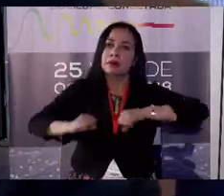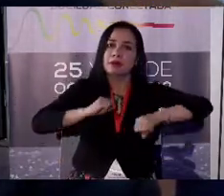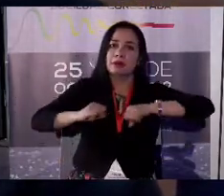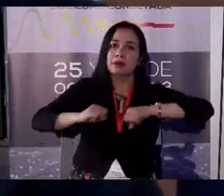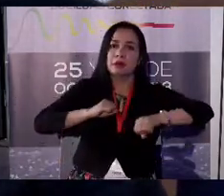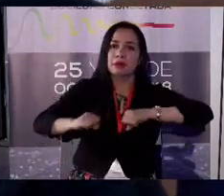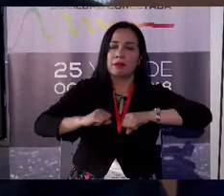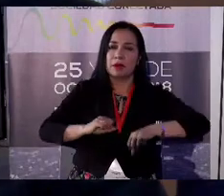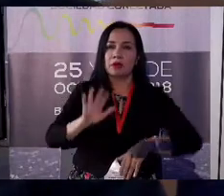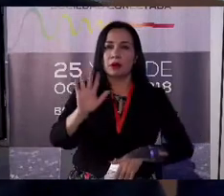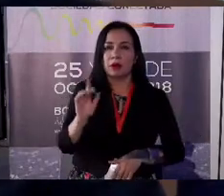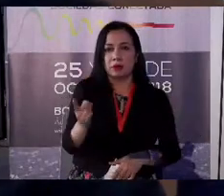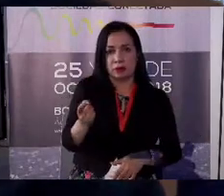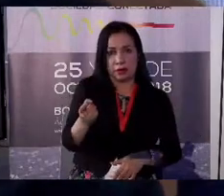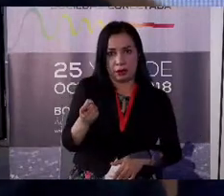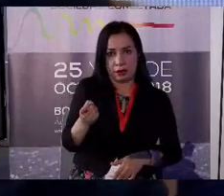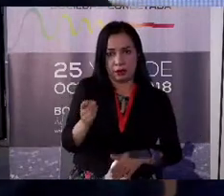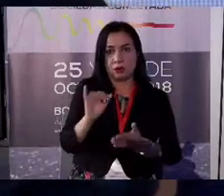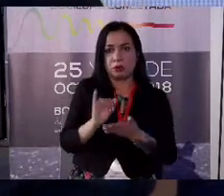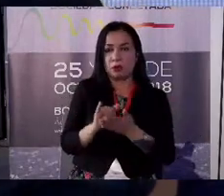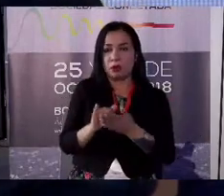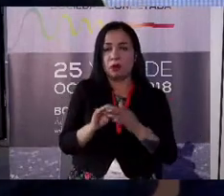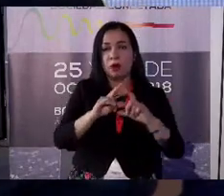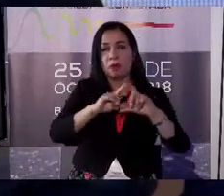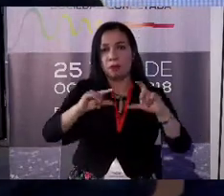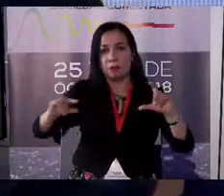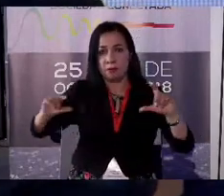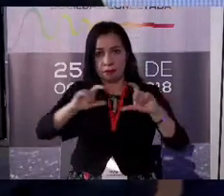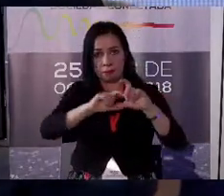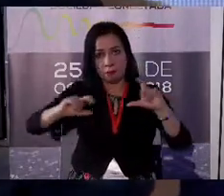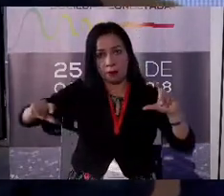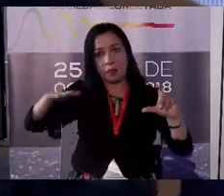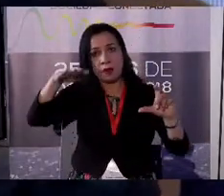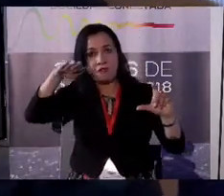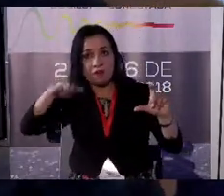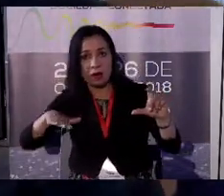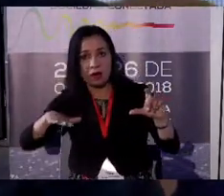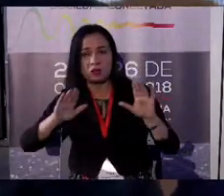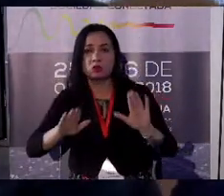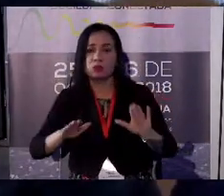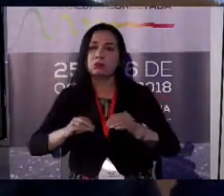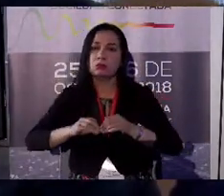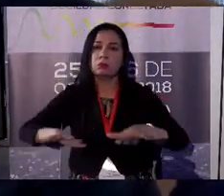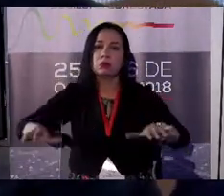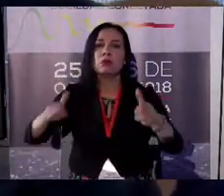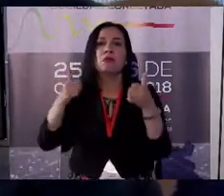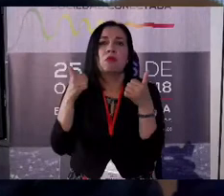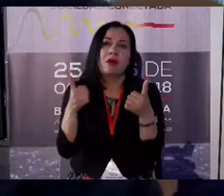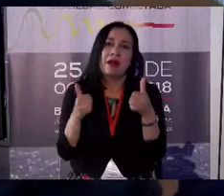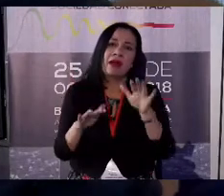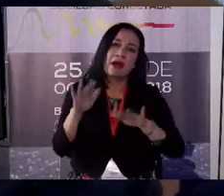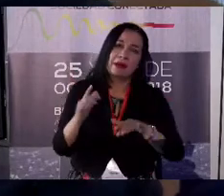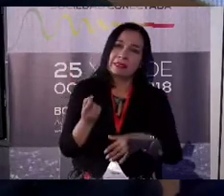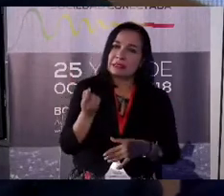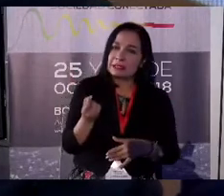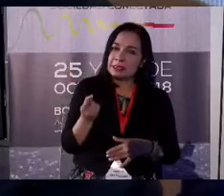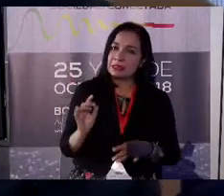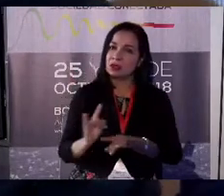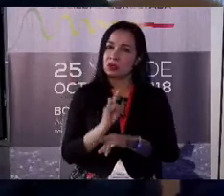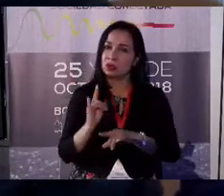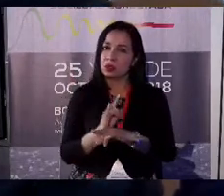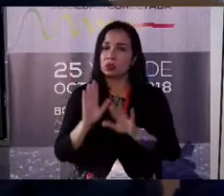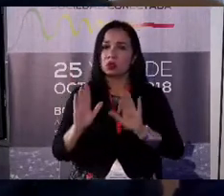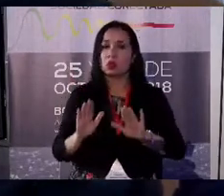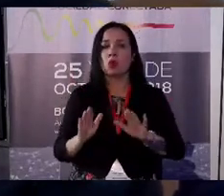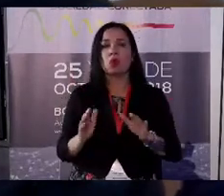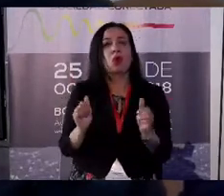generación. En bandas bajas lograremos tener buena cobertura, que será crítica para algunos casos de uso, con